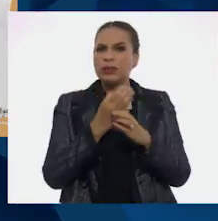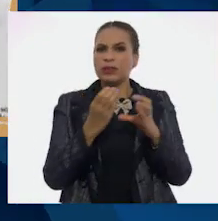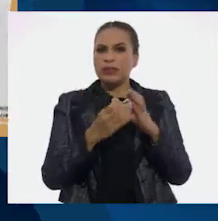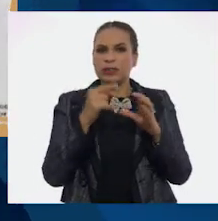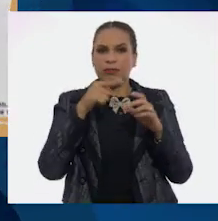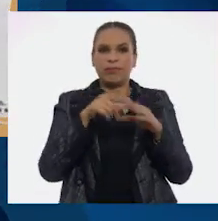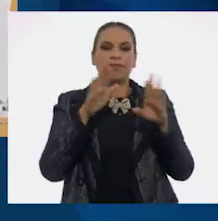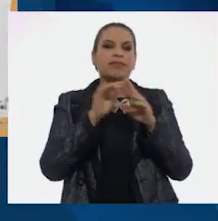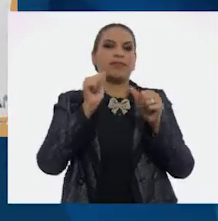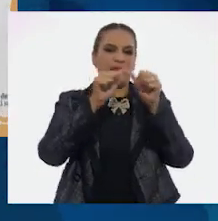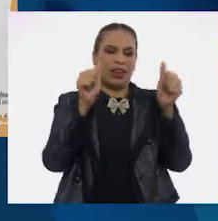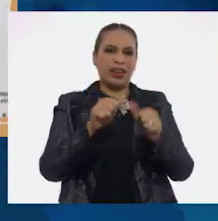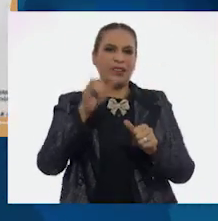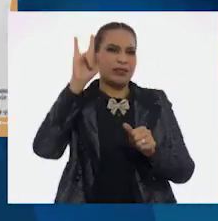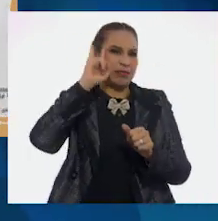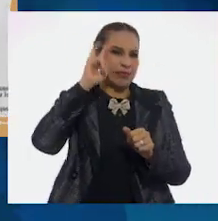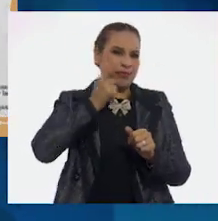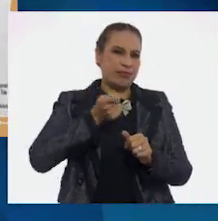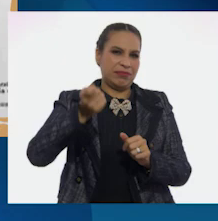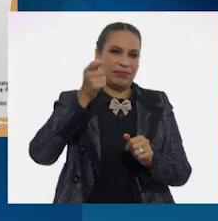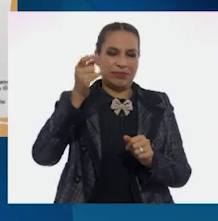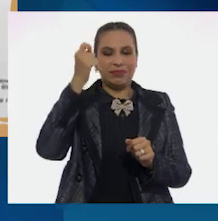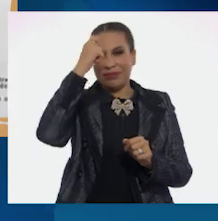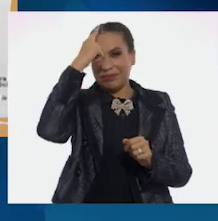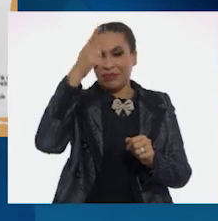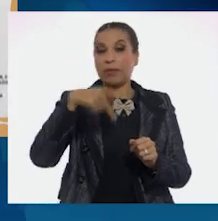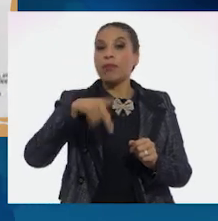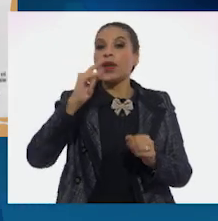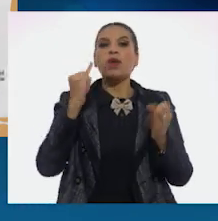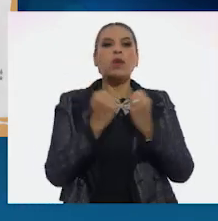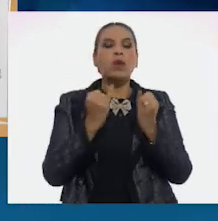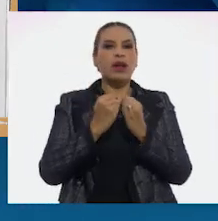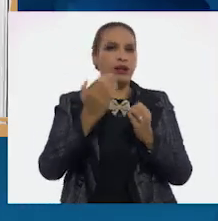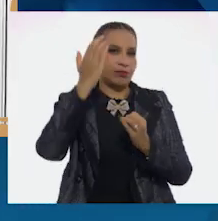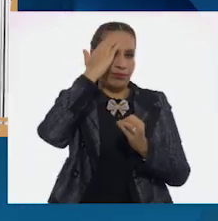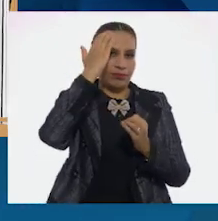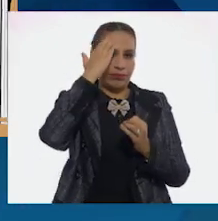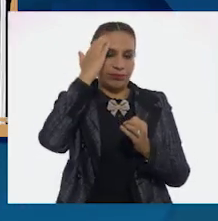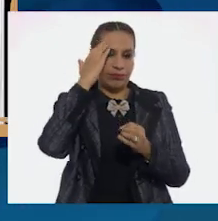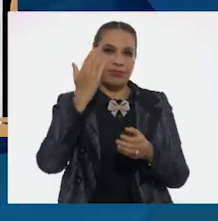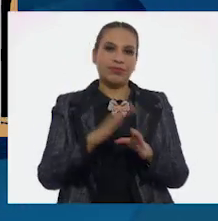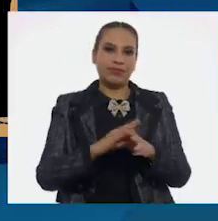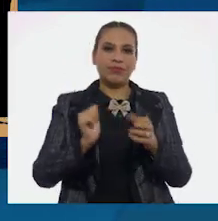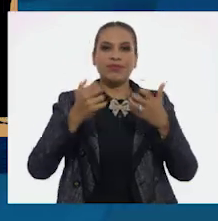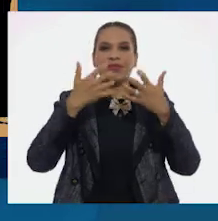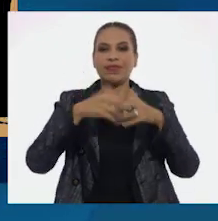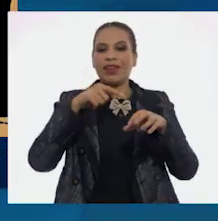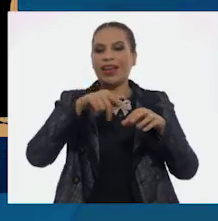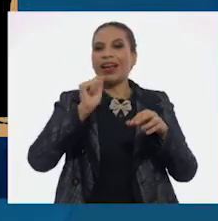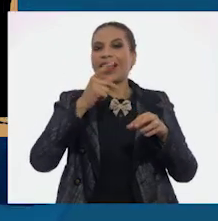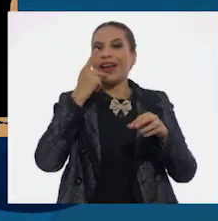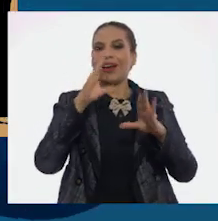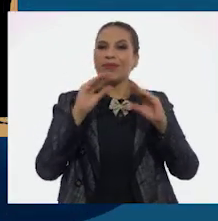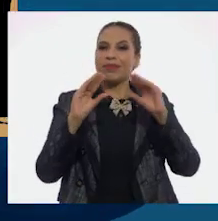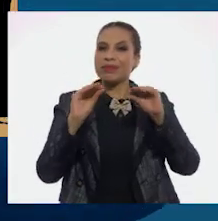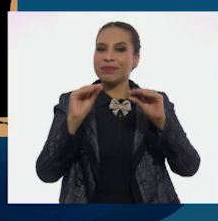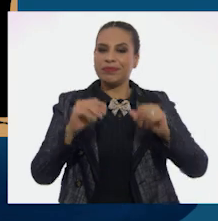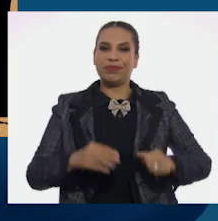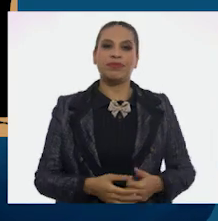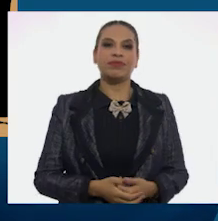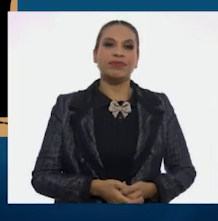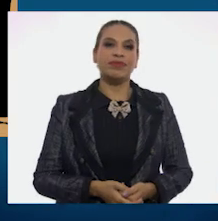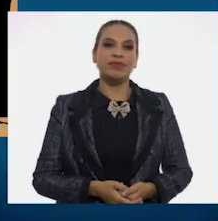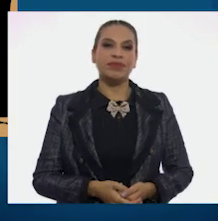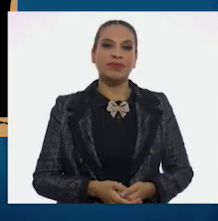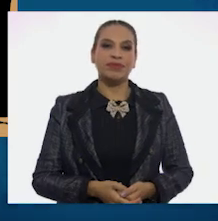a las artes del demonio aquel insólito invento, que también fue conocido como la máquina parlante.